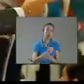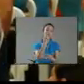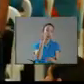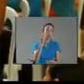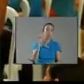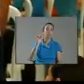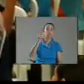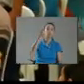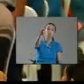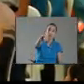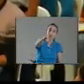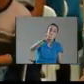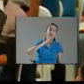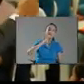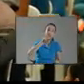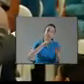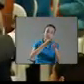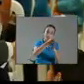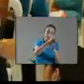transfórmame.